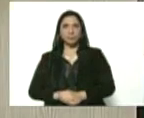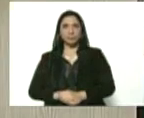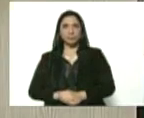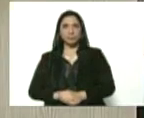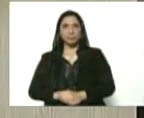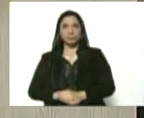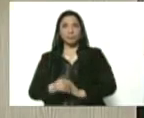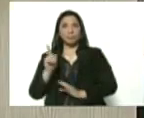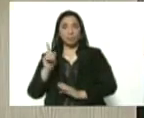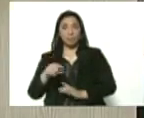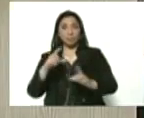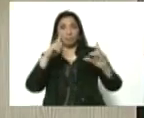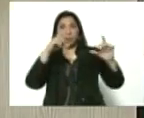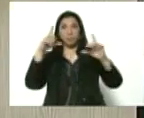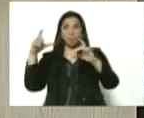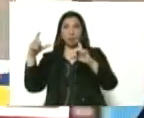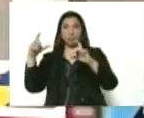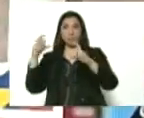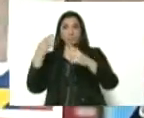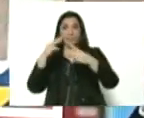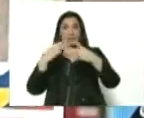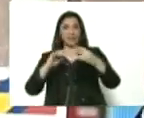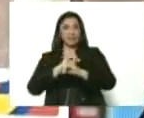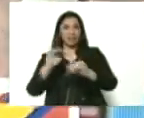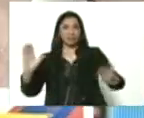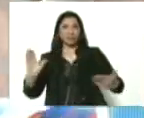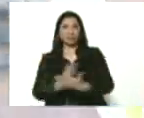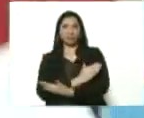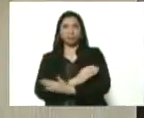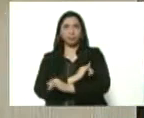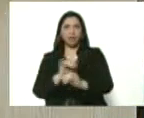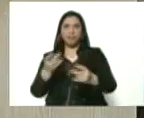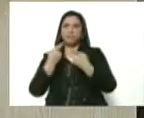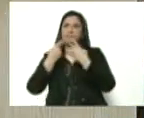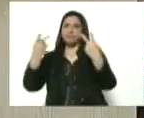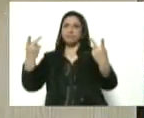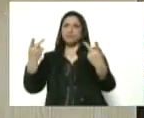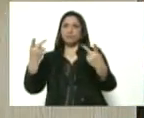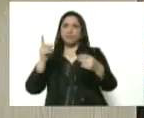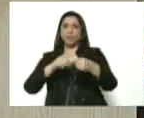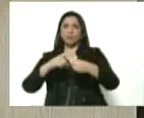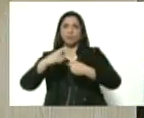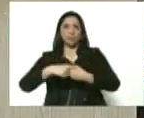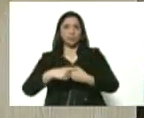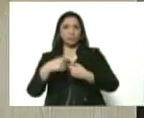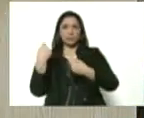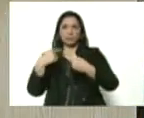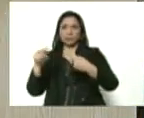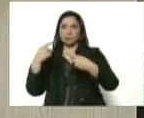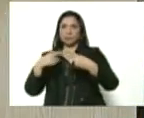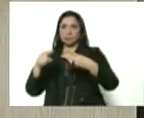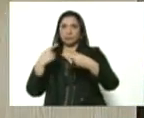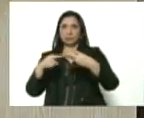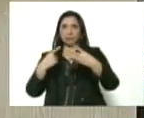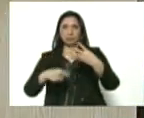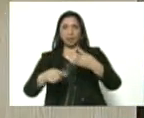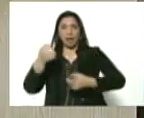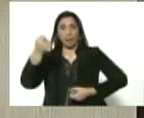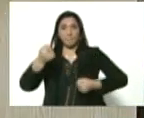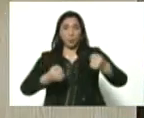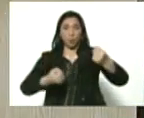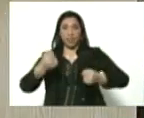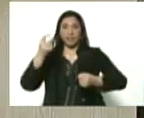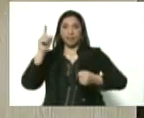Y el material incautado, que ya ha sido ampliamente difundido, que incluía una serie de camionetas y